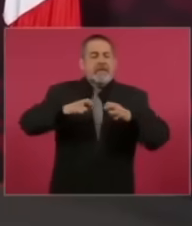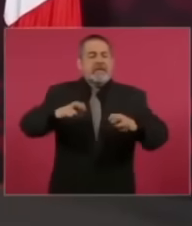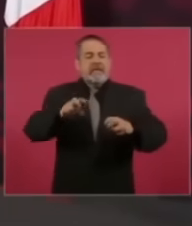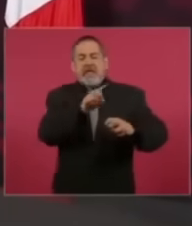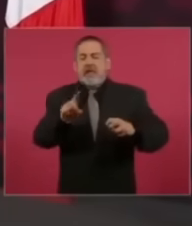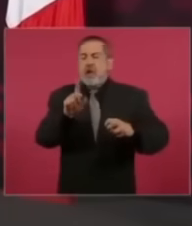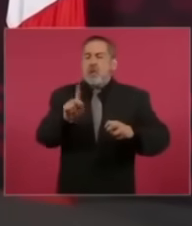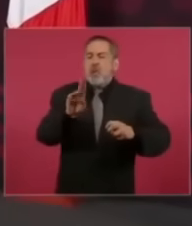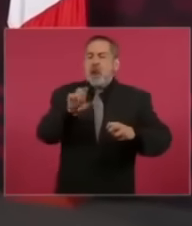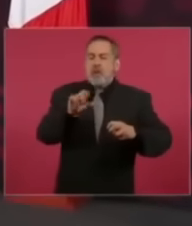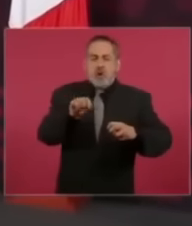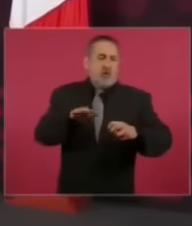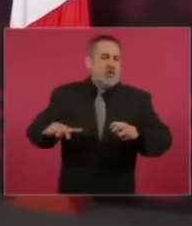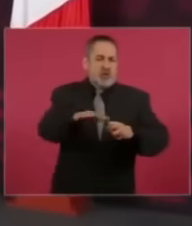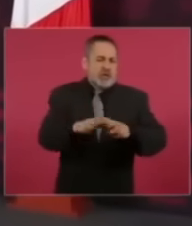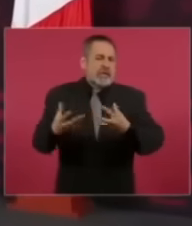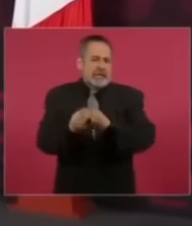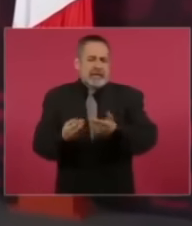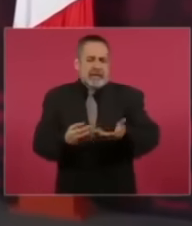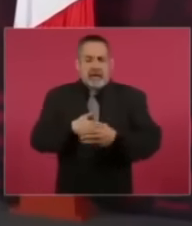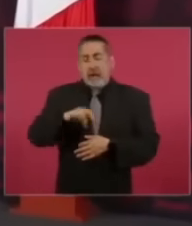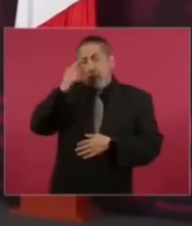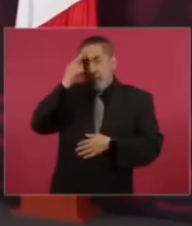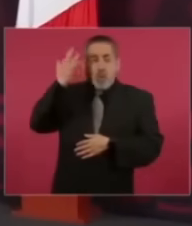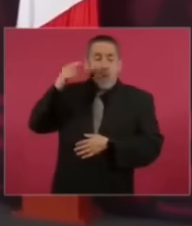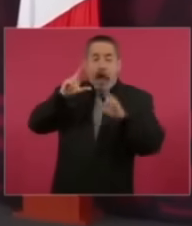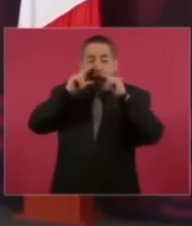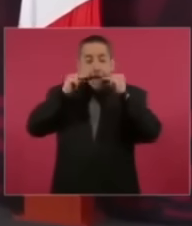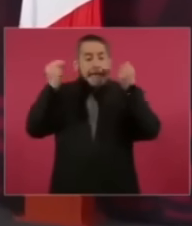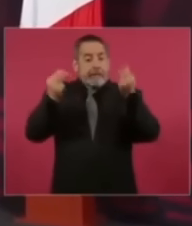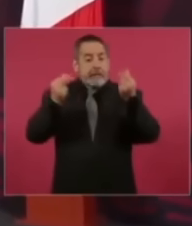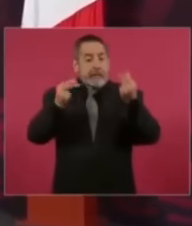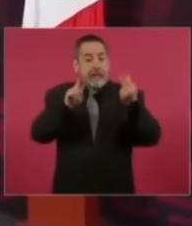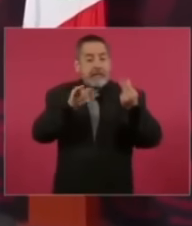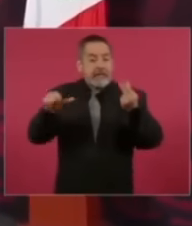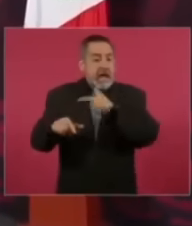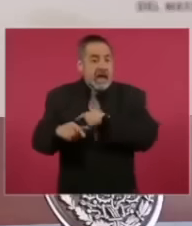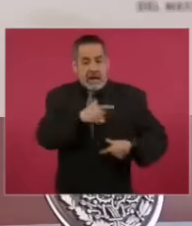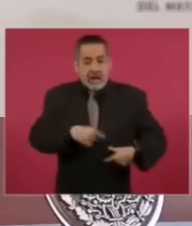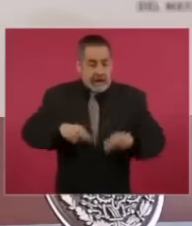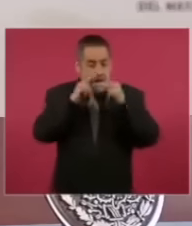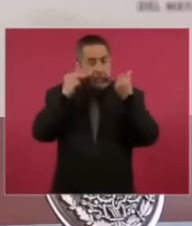acordé que a Francisco Villa